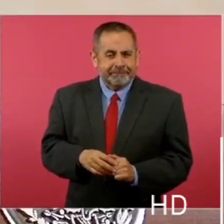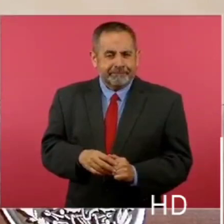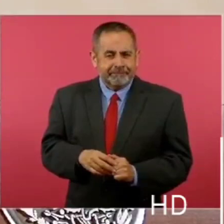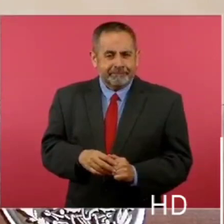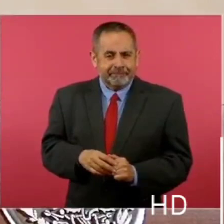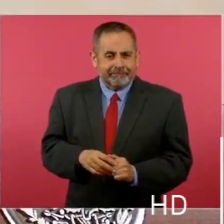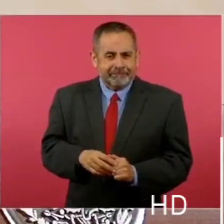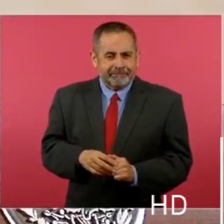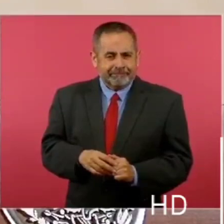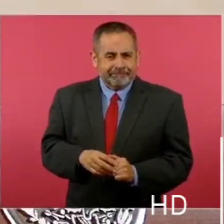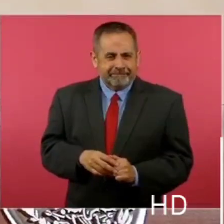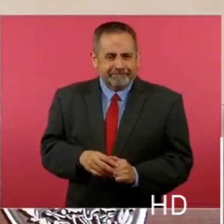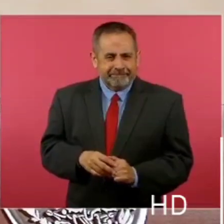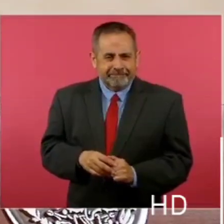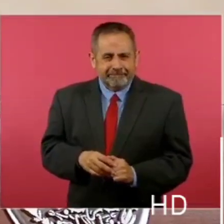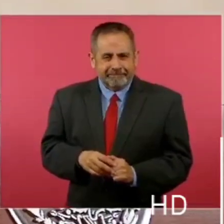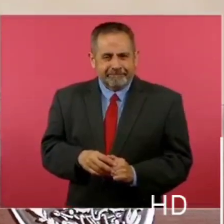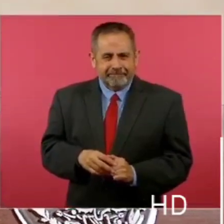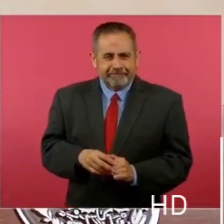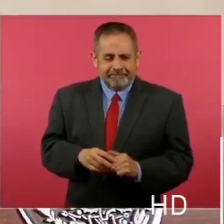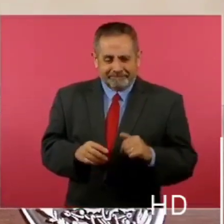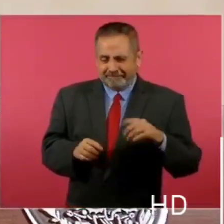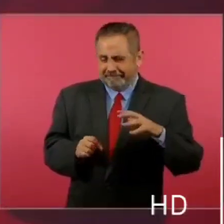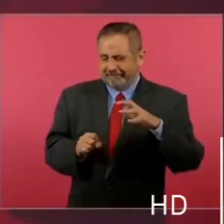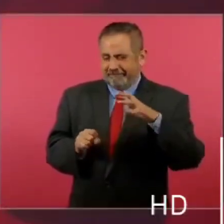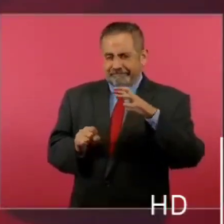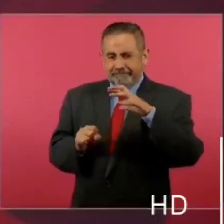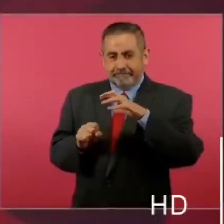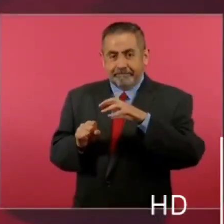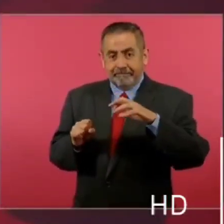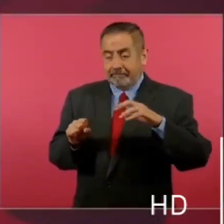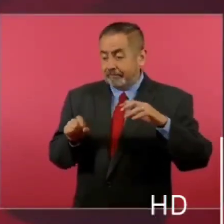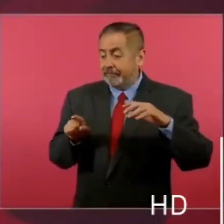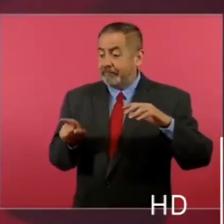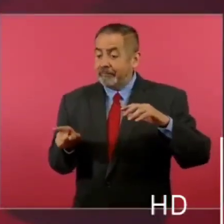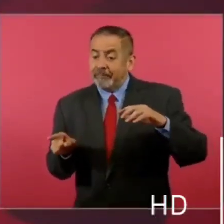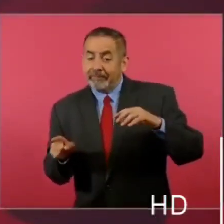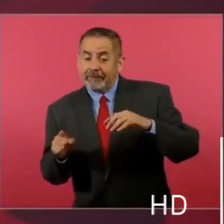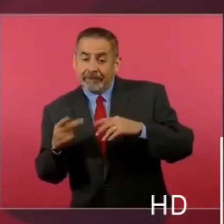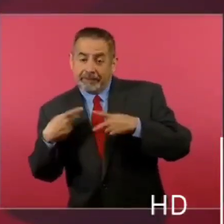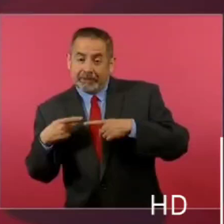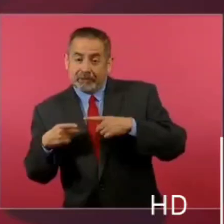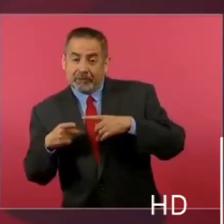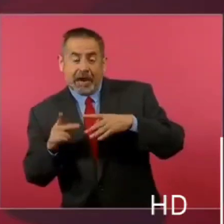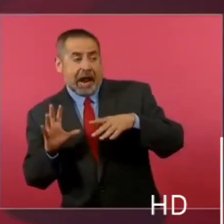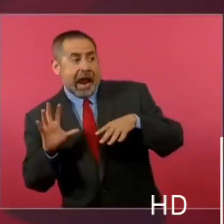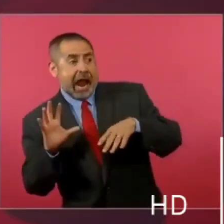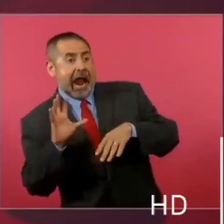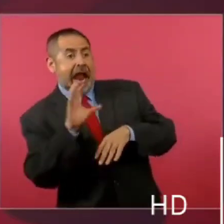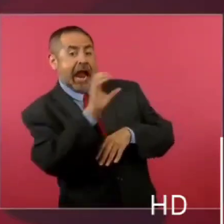No voy a decir dónde, pero apenas